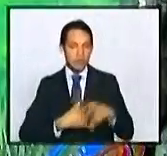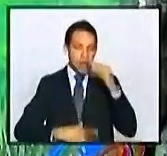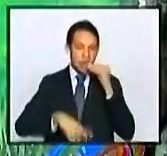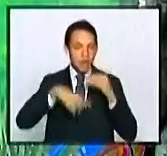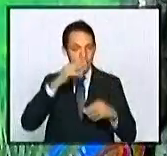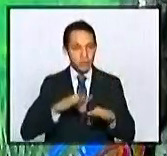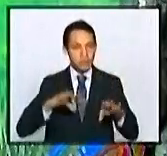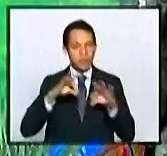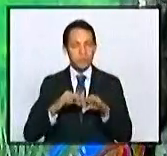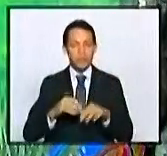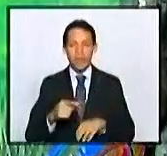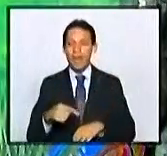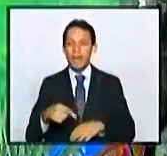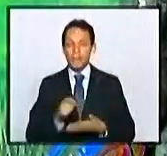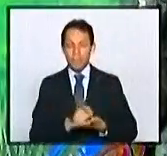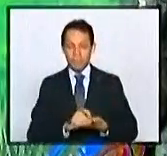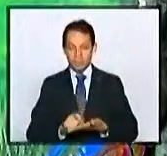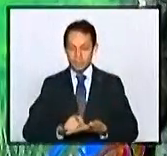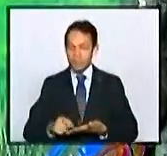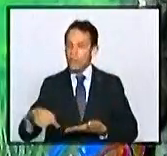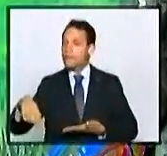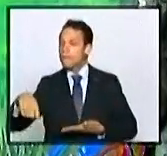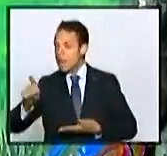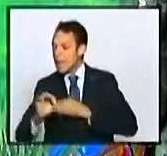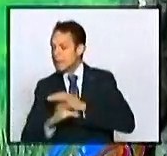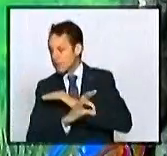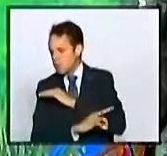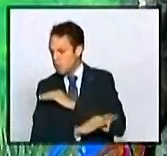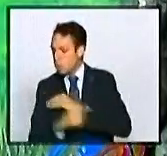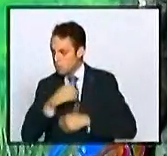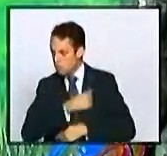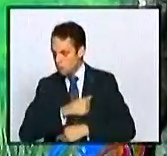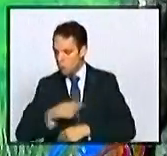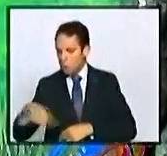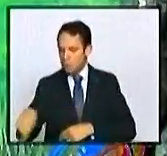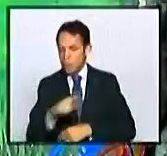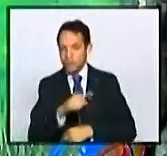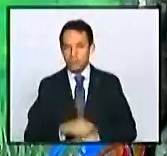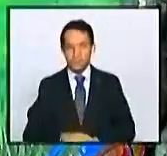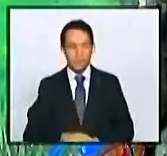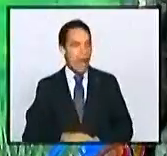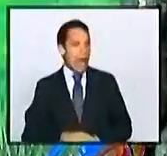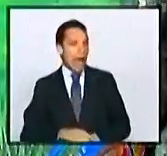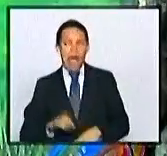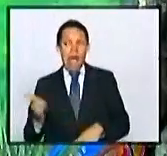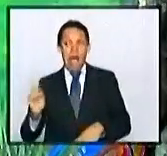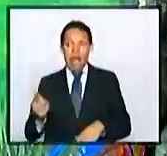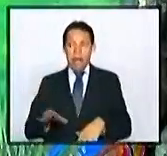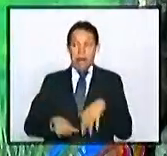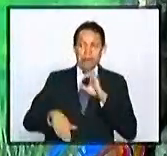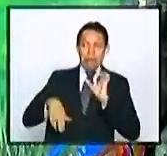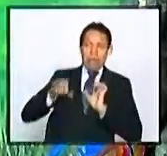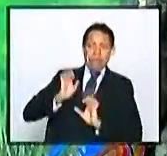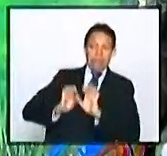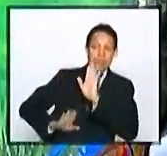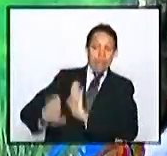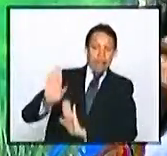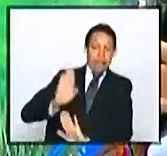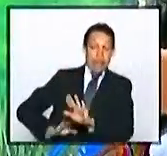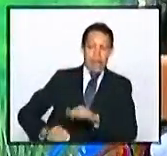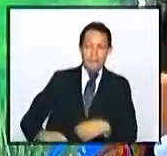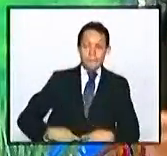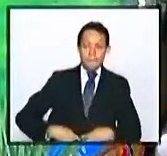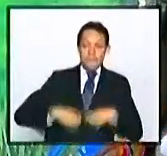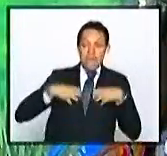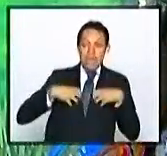ese remitir pacientes donde los psicólogos o psicoterapeutas? Porque ustedes le sacan el cuerpo a eso. No sé si es por el temor